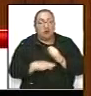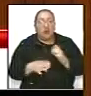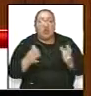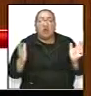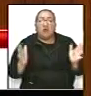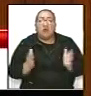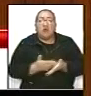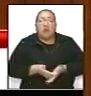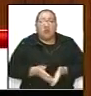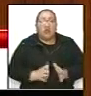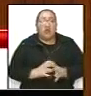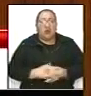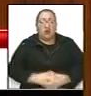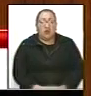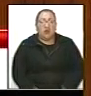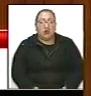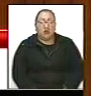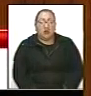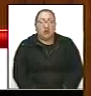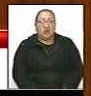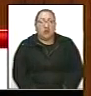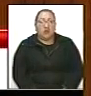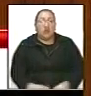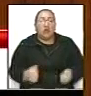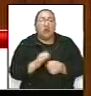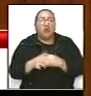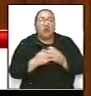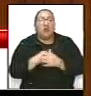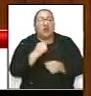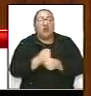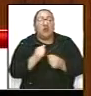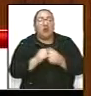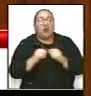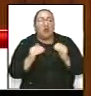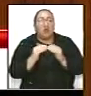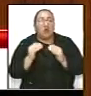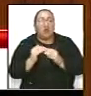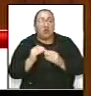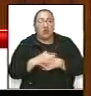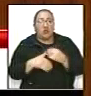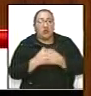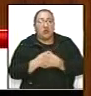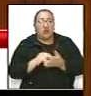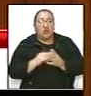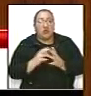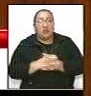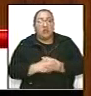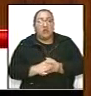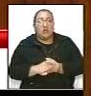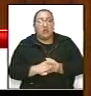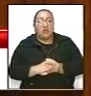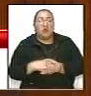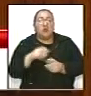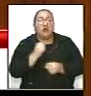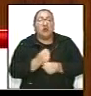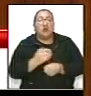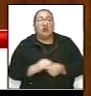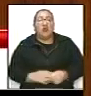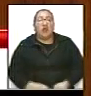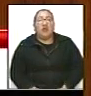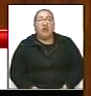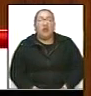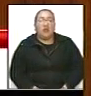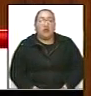nacer? La prematuridad, anomalías congénitas, perímetro cefálico, madres